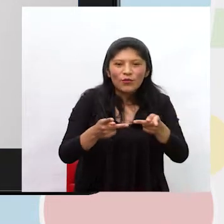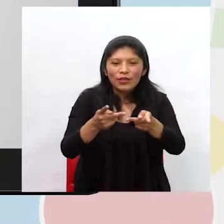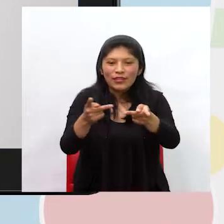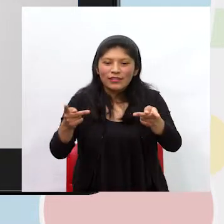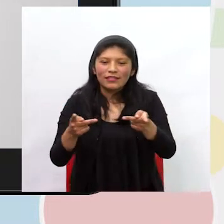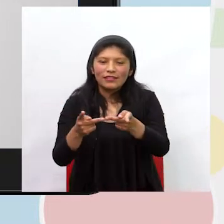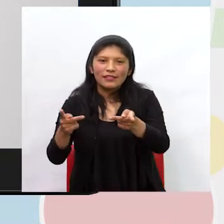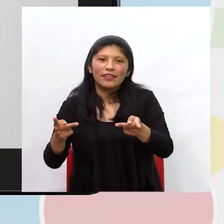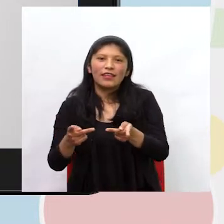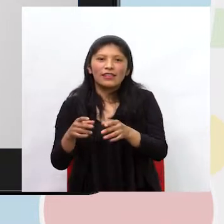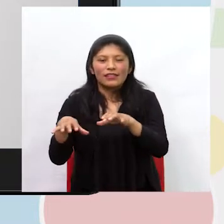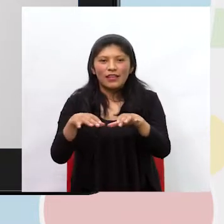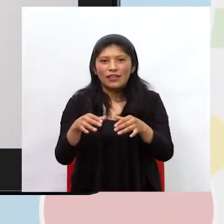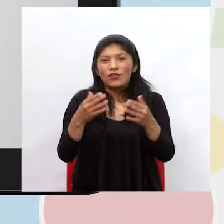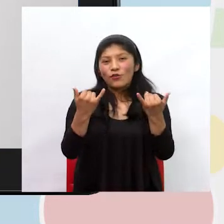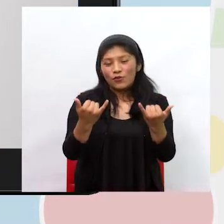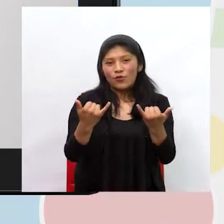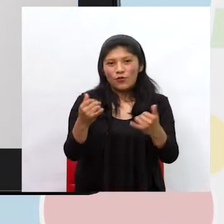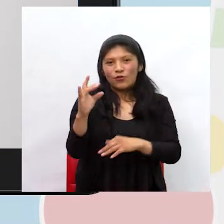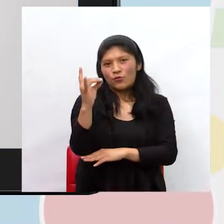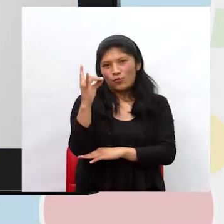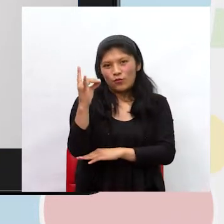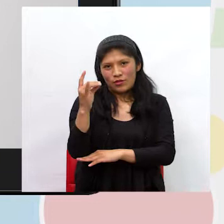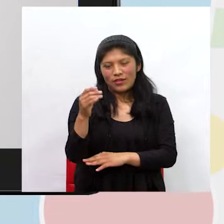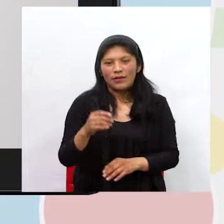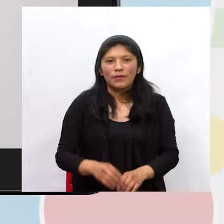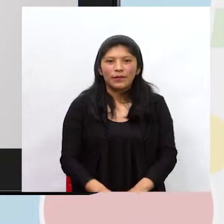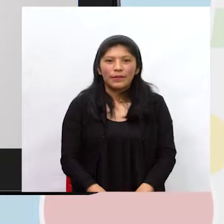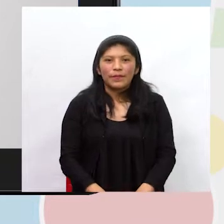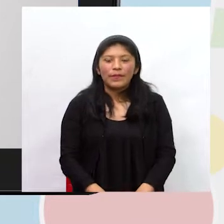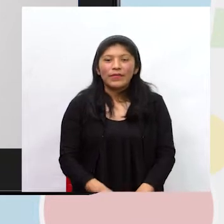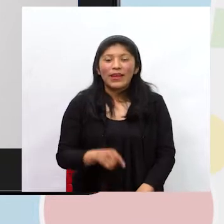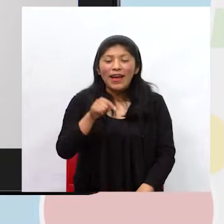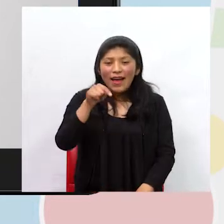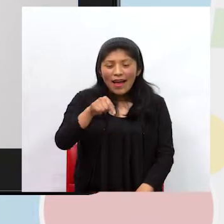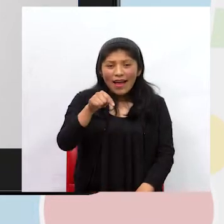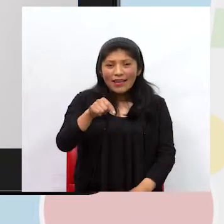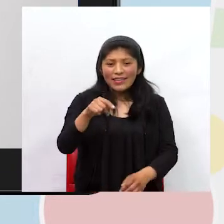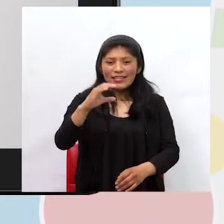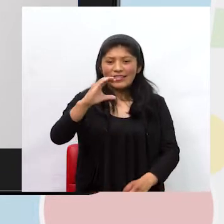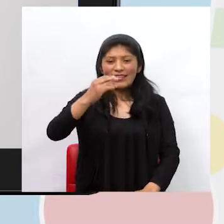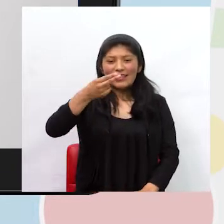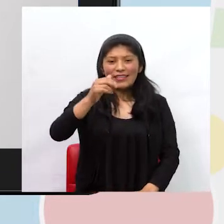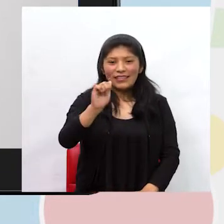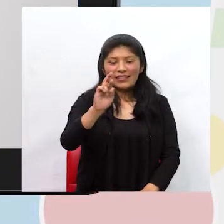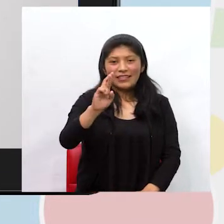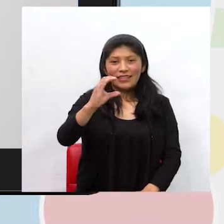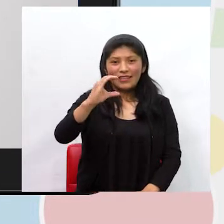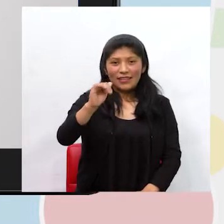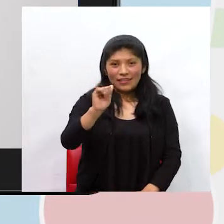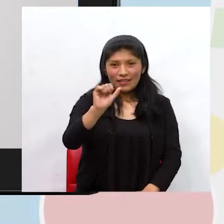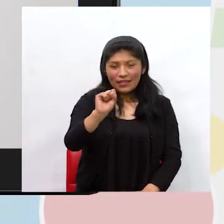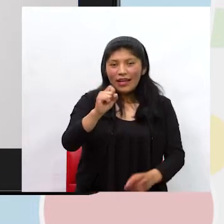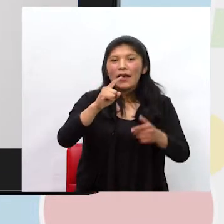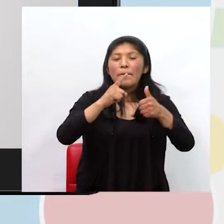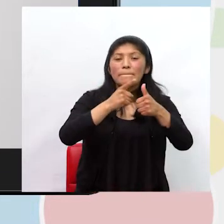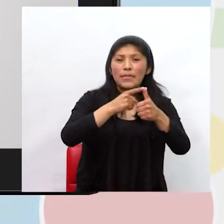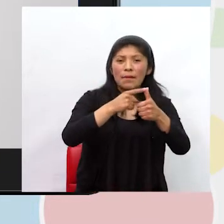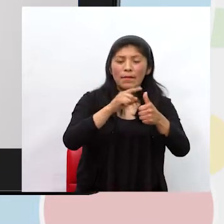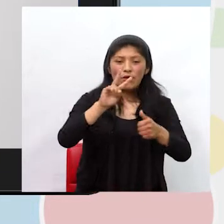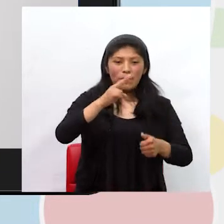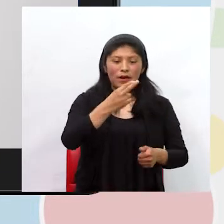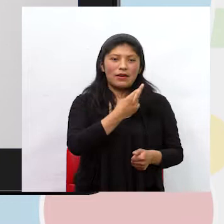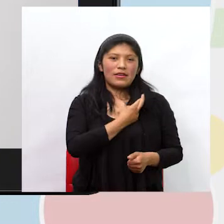Charcas, lo que hoy es Bolivia. Es así que Charcas primero perteneció